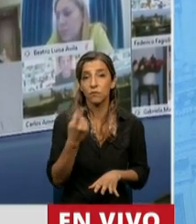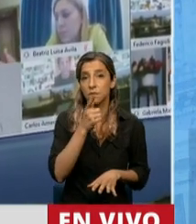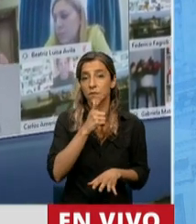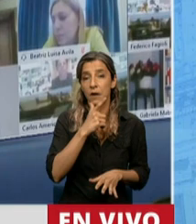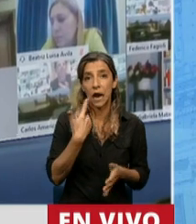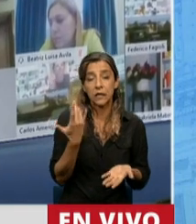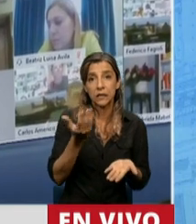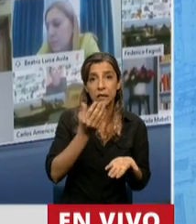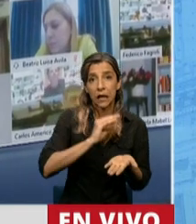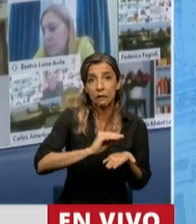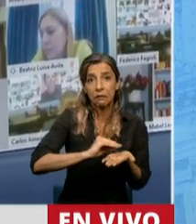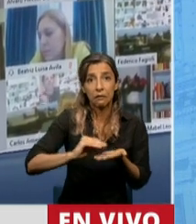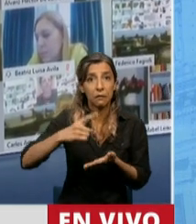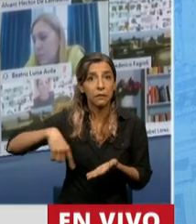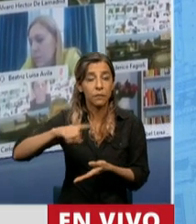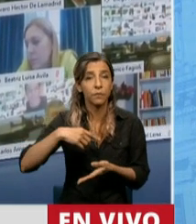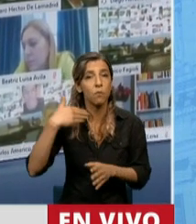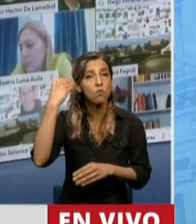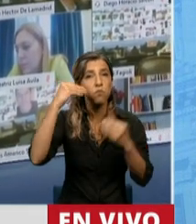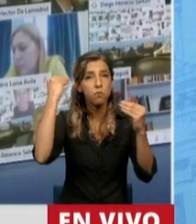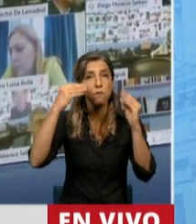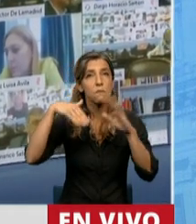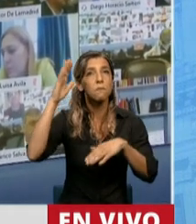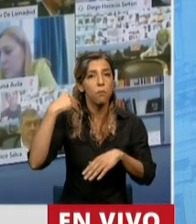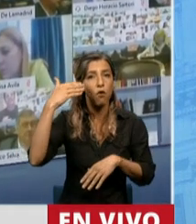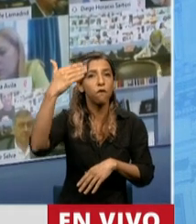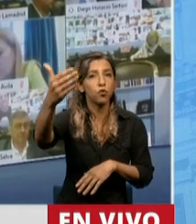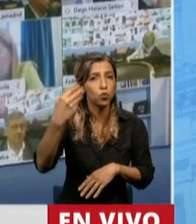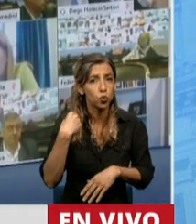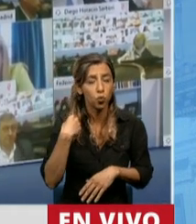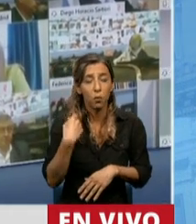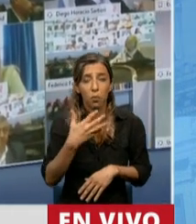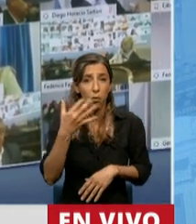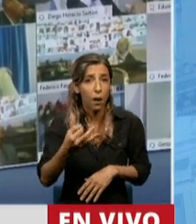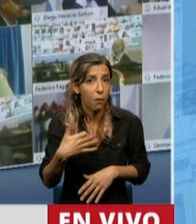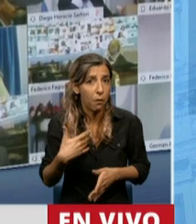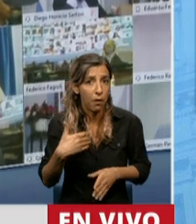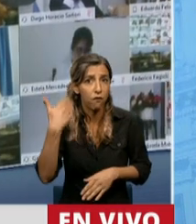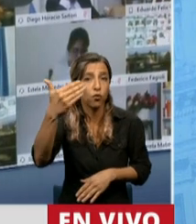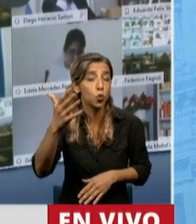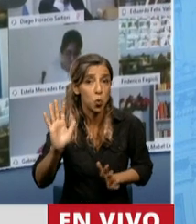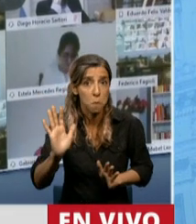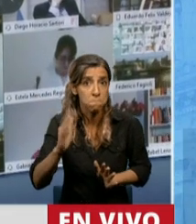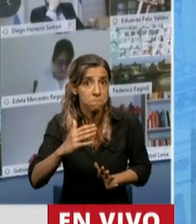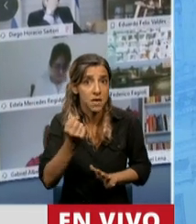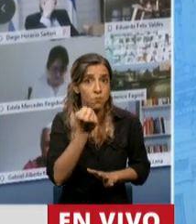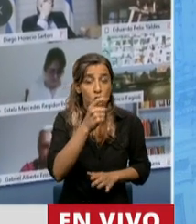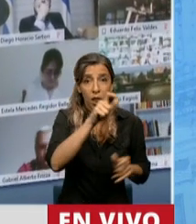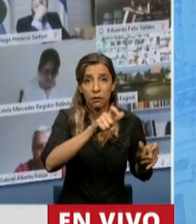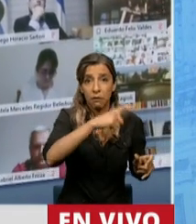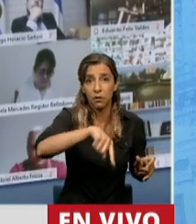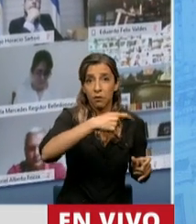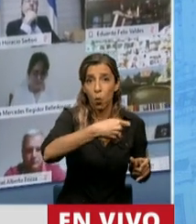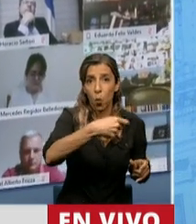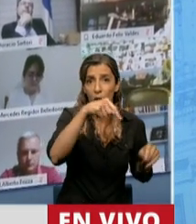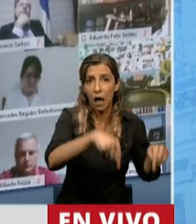futuros jubilados que por los actuales jubilados dándole cierta preminencia al jubilado futuro respecto al actual es decir el actual sí se lo puede difol